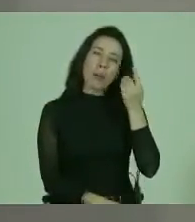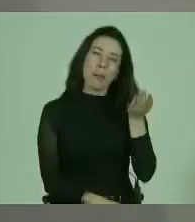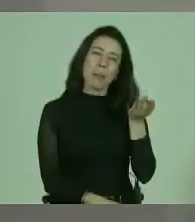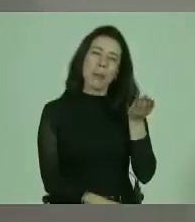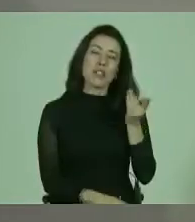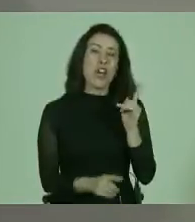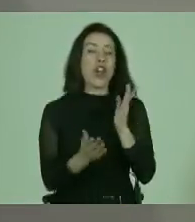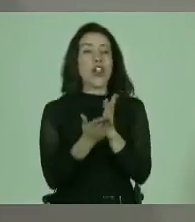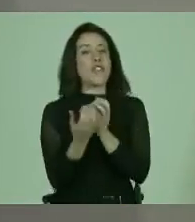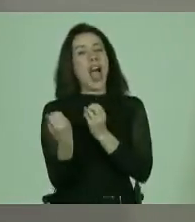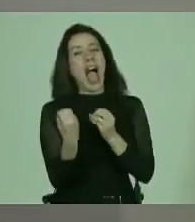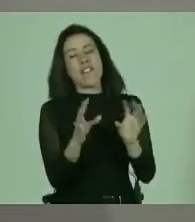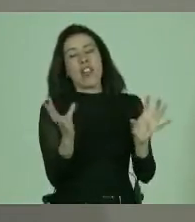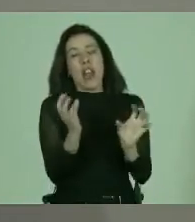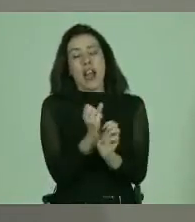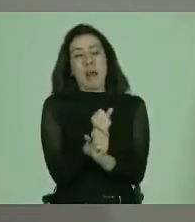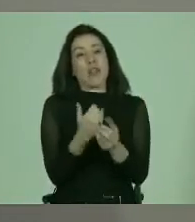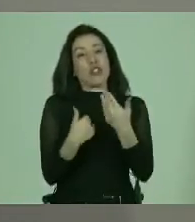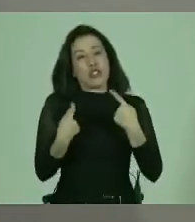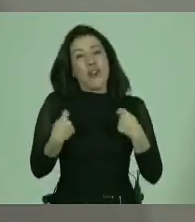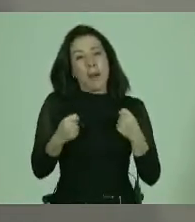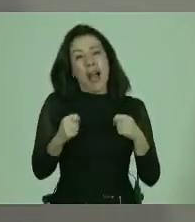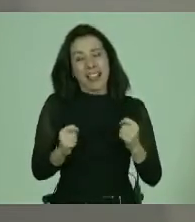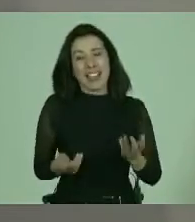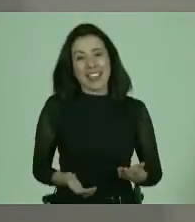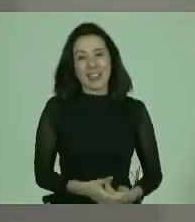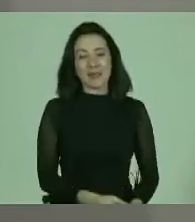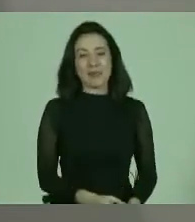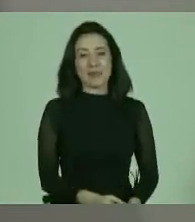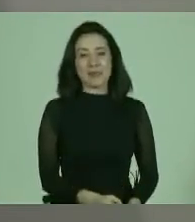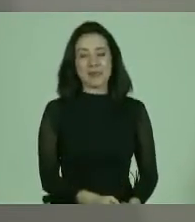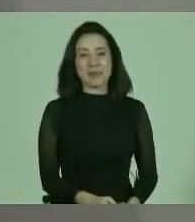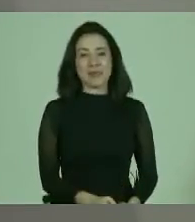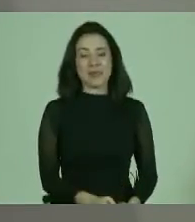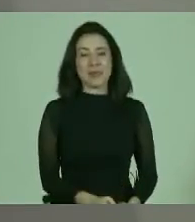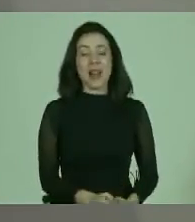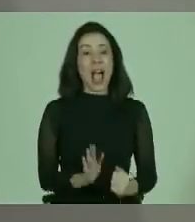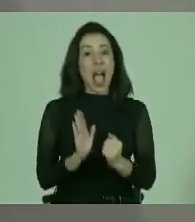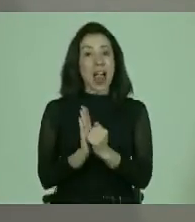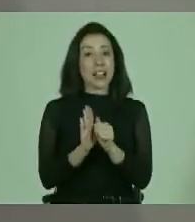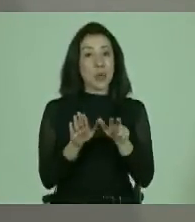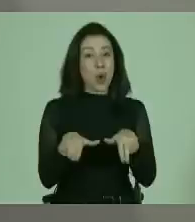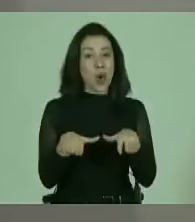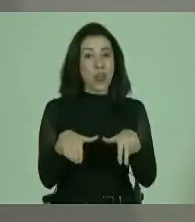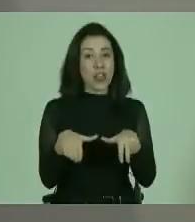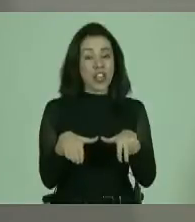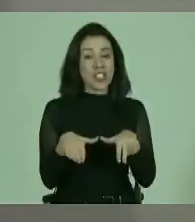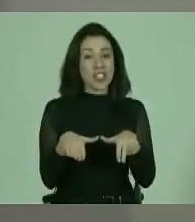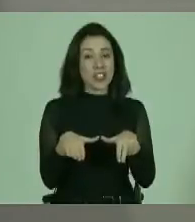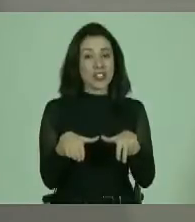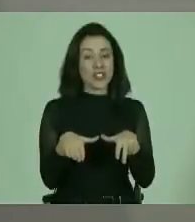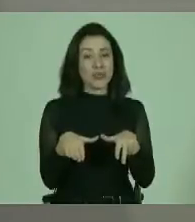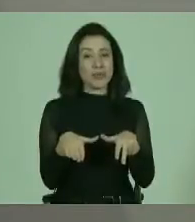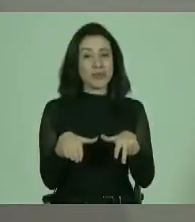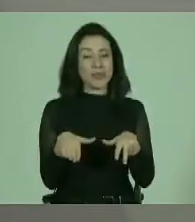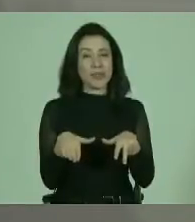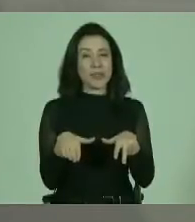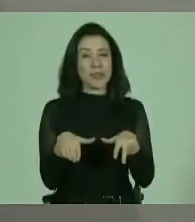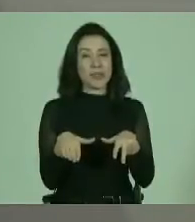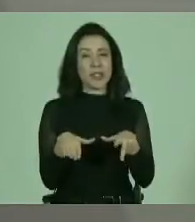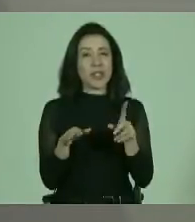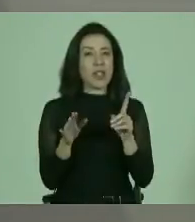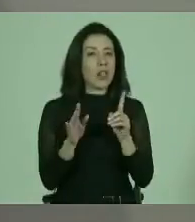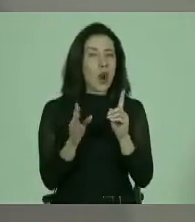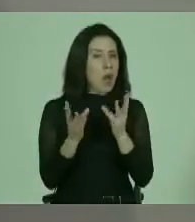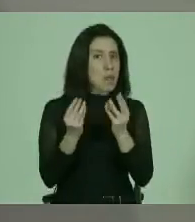abandonemos tan pronto no vamos a intentarlo el artículo 18 se refiere no hay